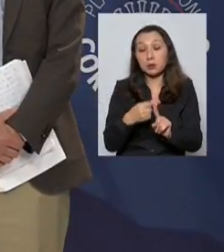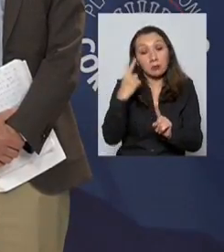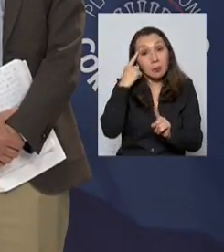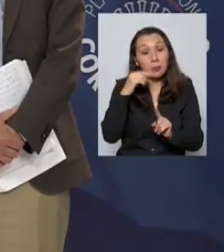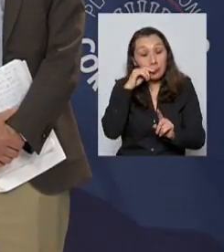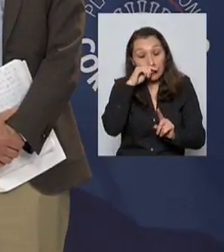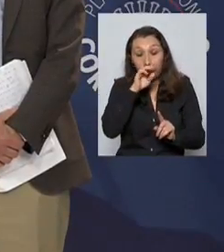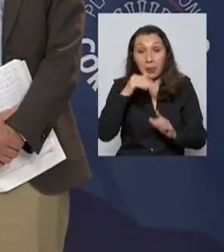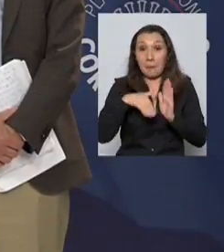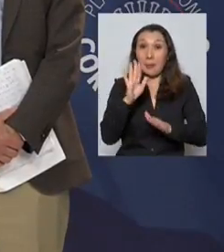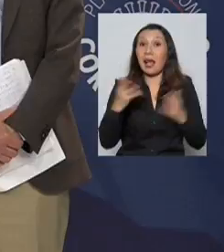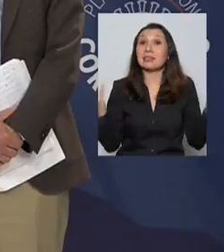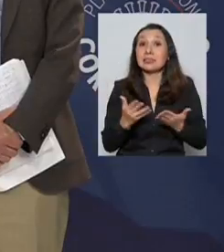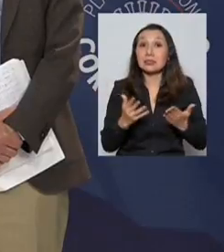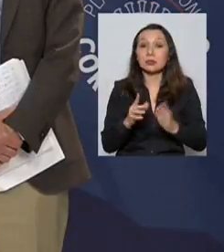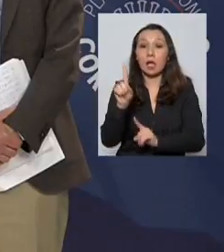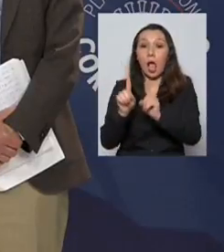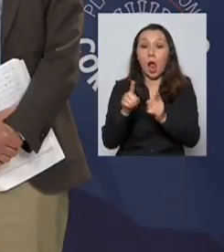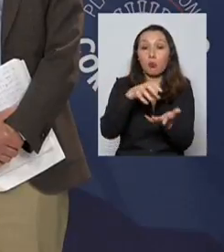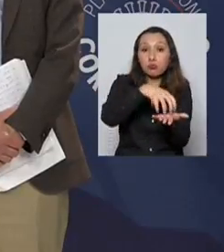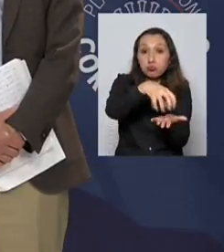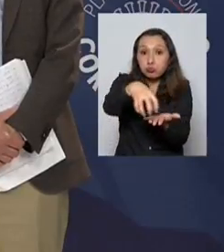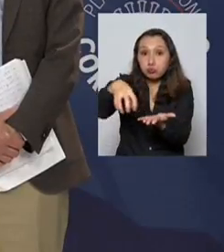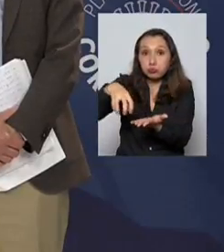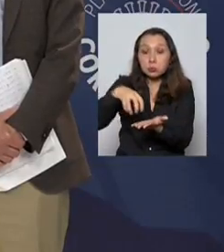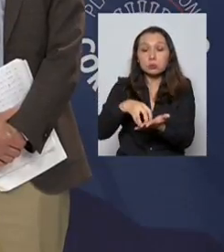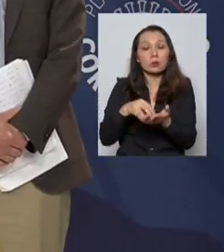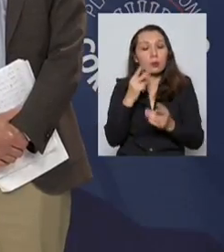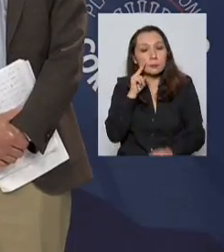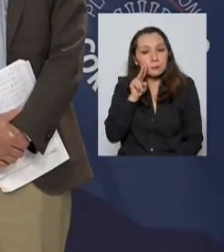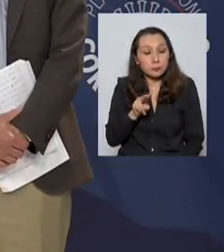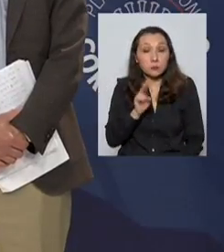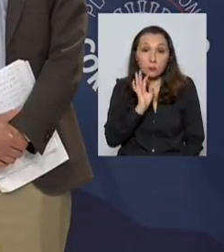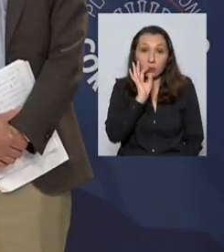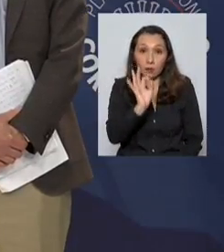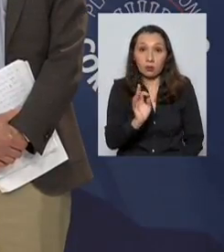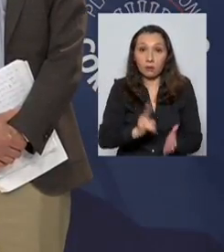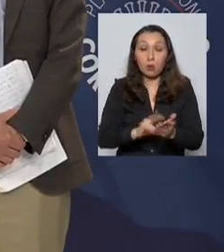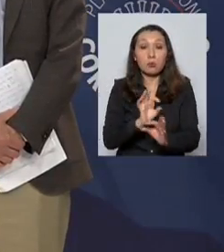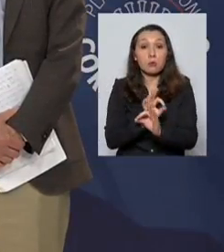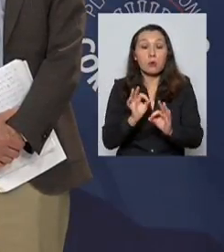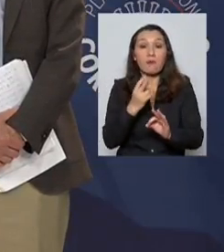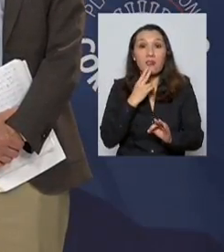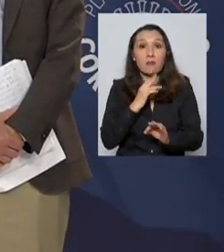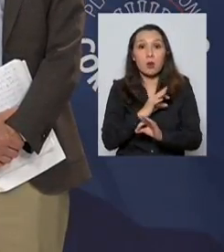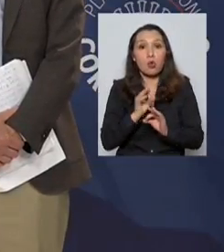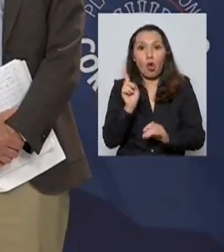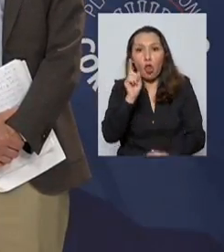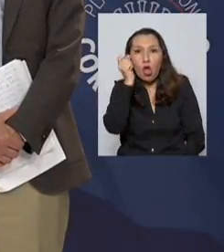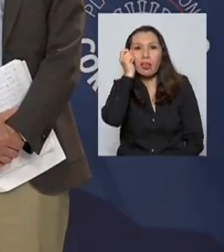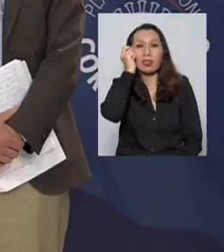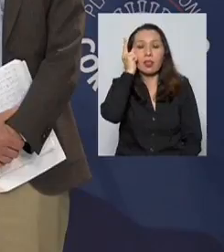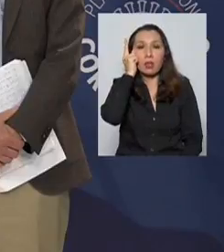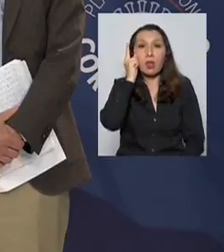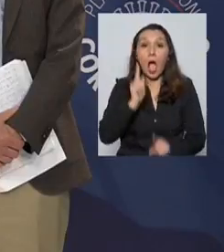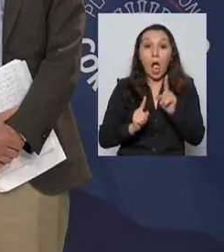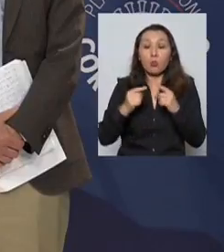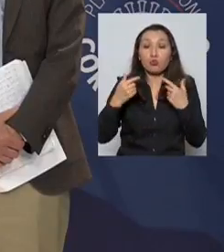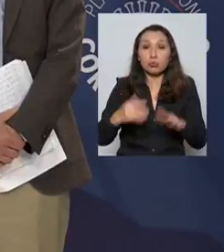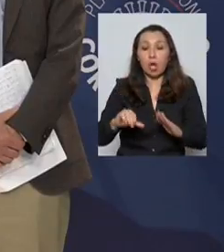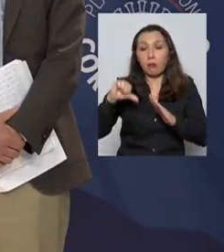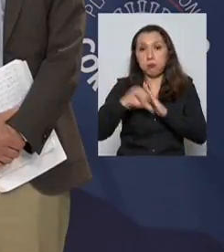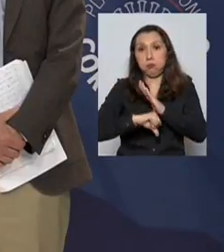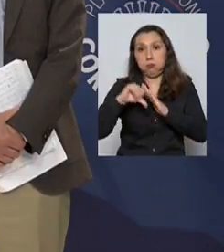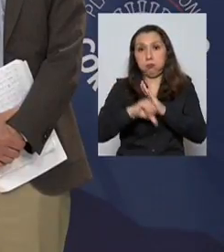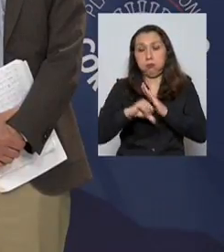sobre todo para aquellas localidades que hay que decirlo, porque quien no ha vivido esto no lo comprende, que han